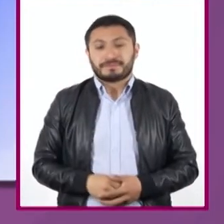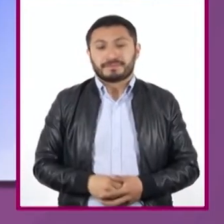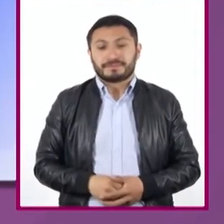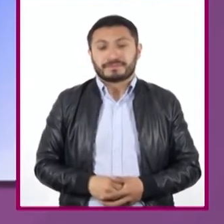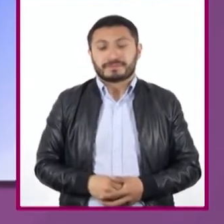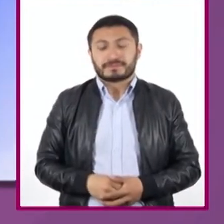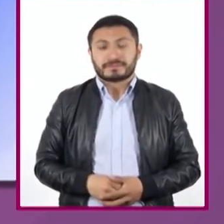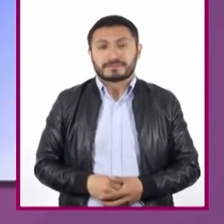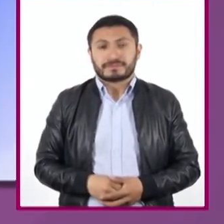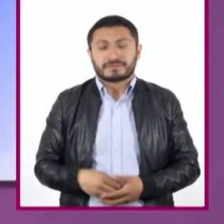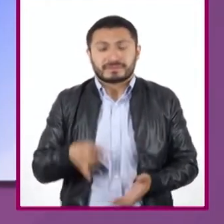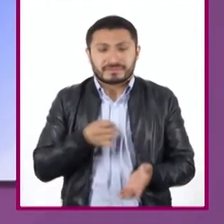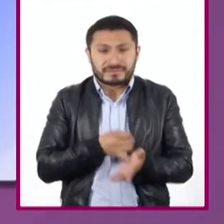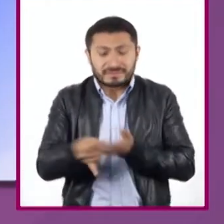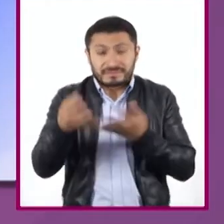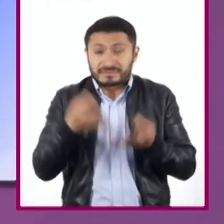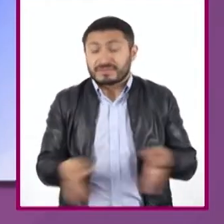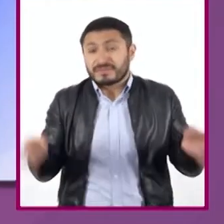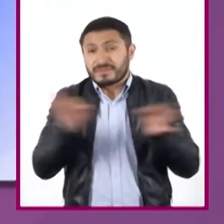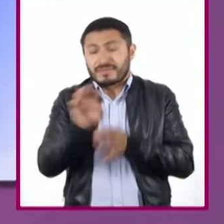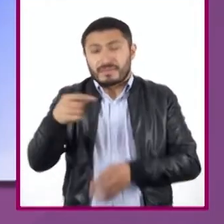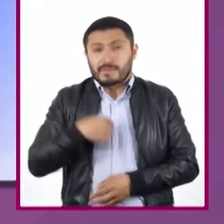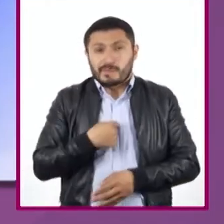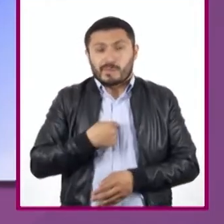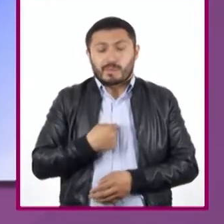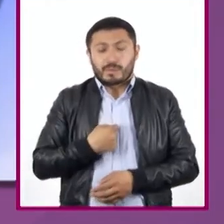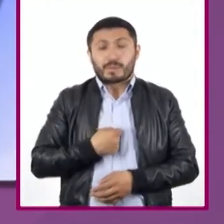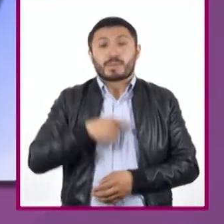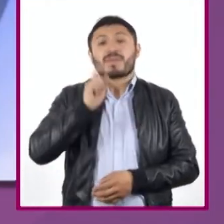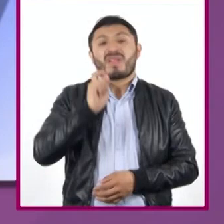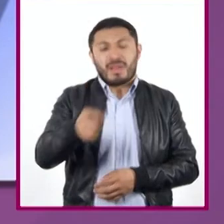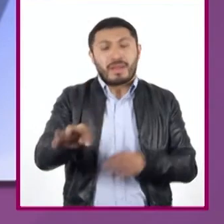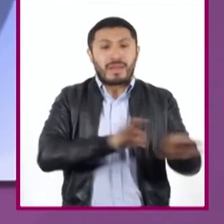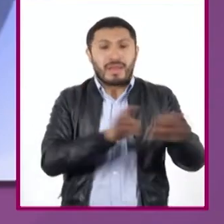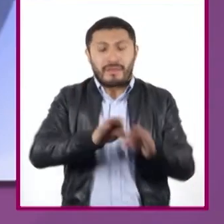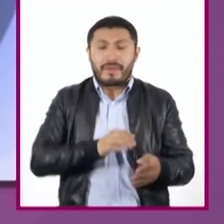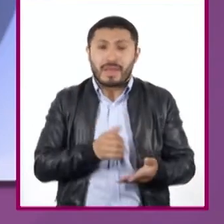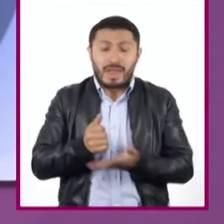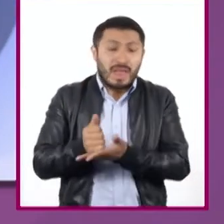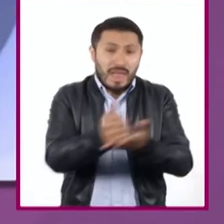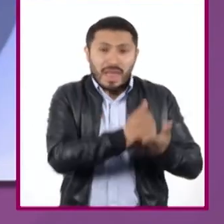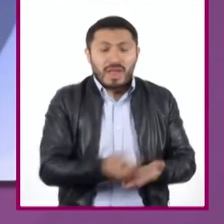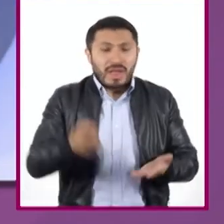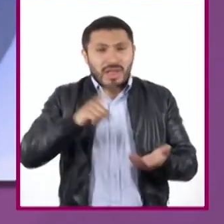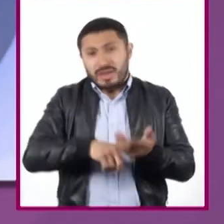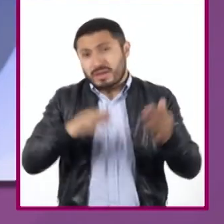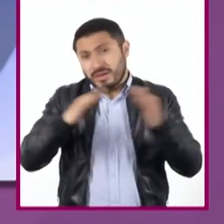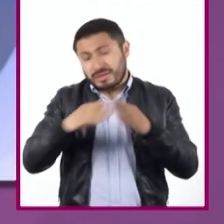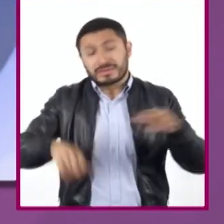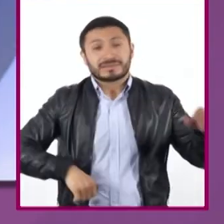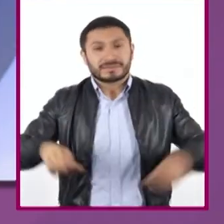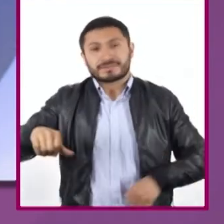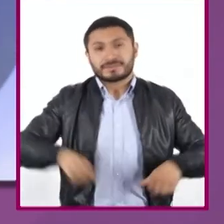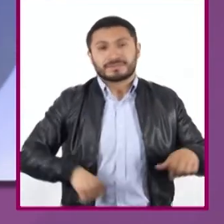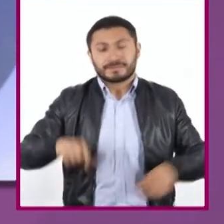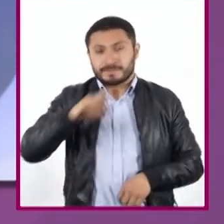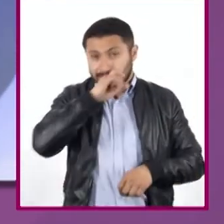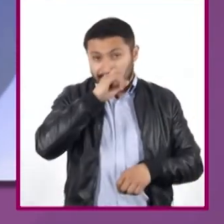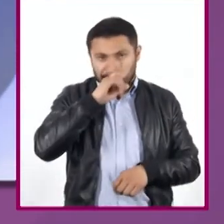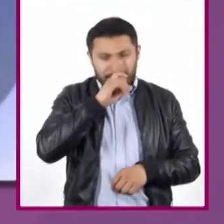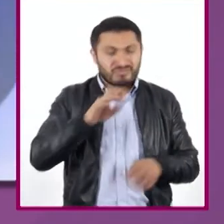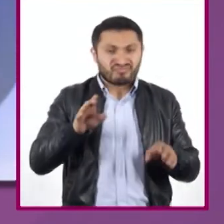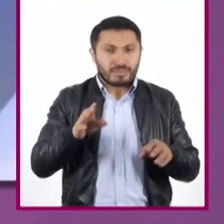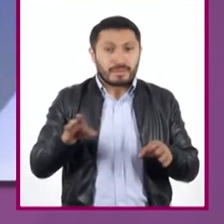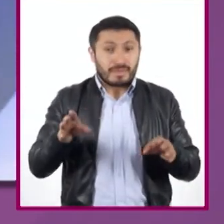La decisión importante que yo tomé fue la de trabajar y ayudar con las labores domésticas para estar bien